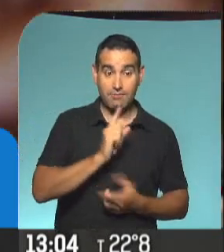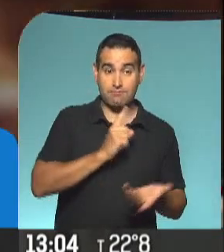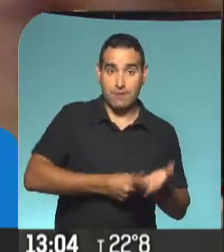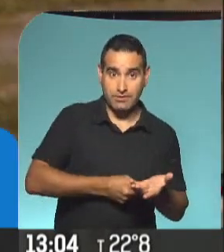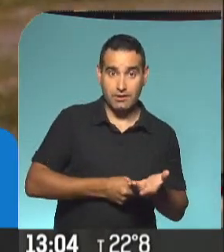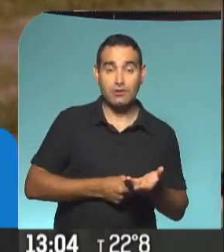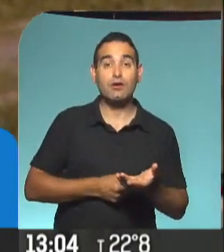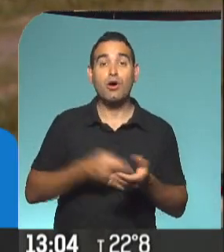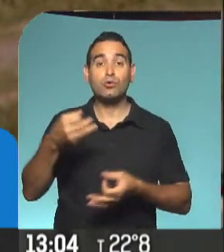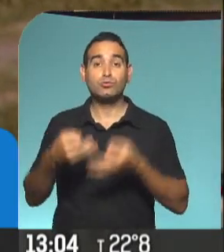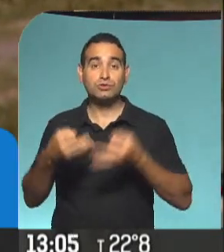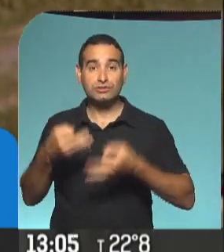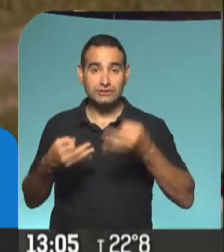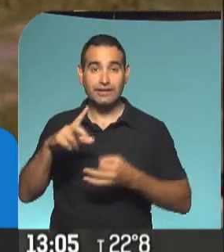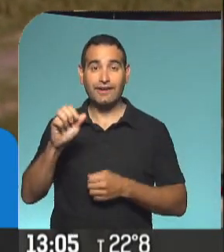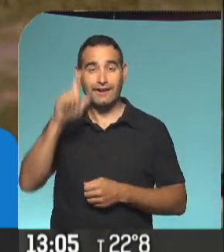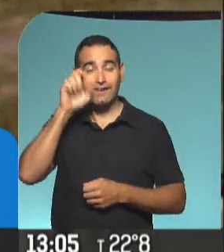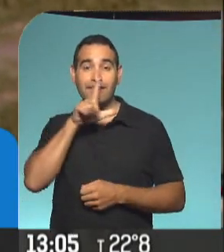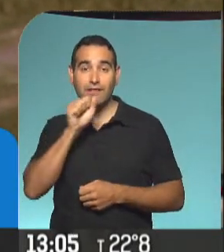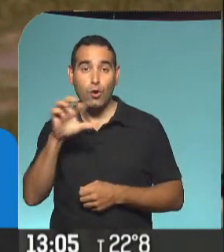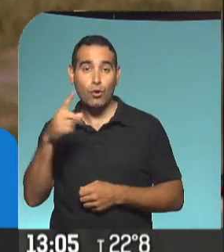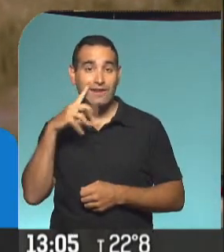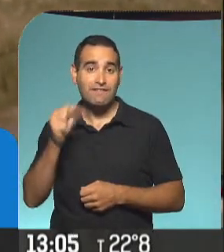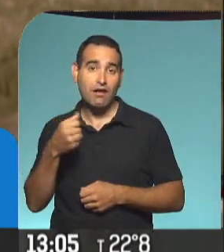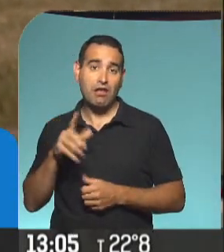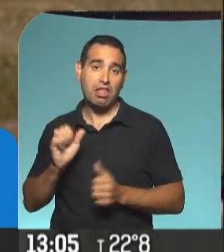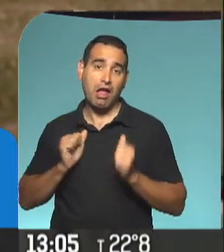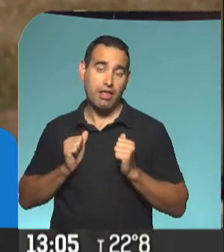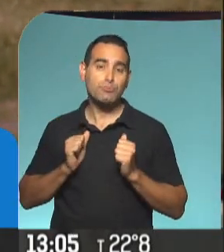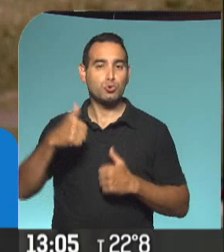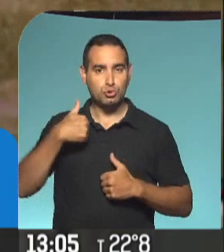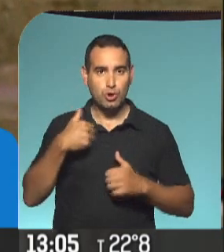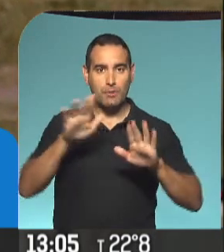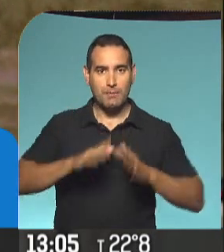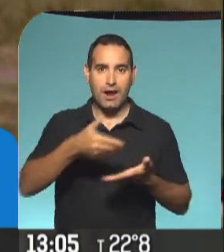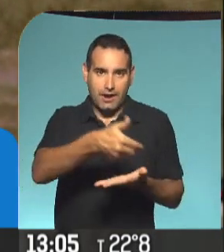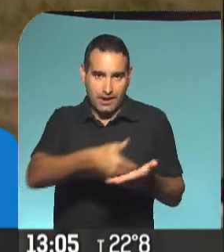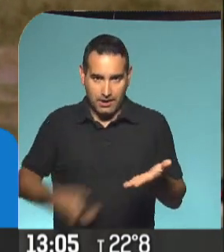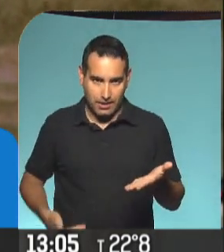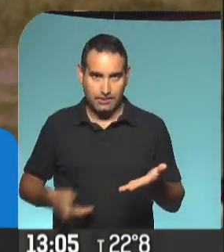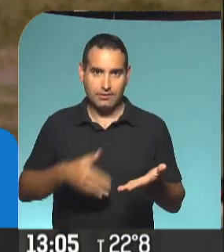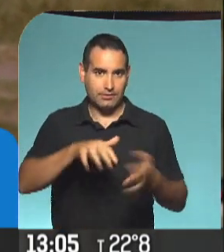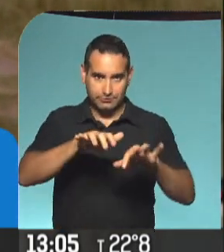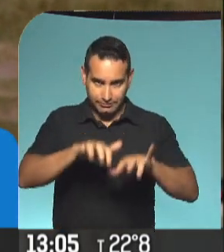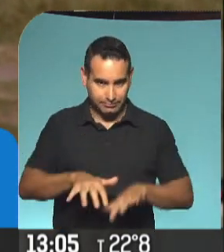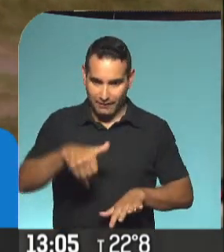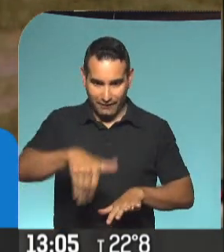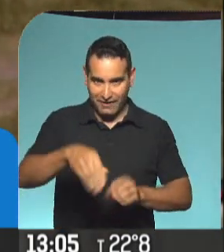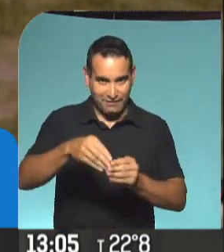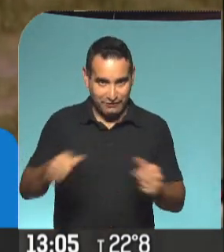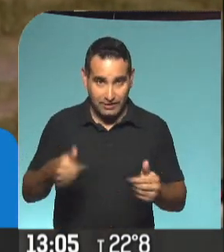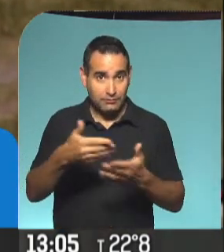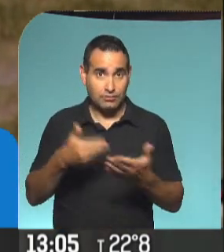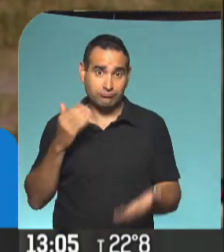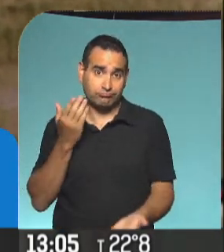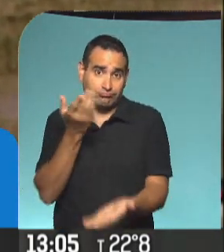de Caleta Olivia todavía no hizo nada. Entonces yo estoy armando una presentación que la voy a ya terminar en estos días para